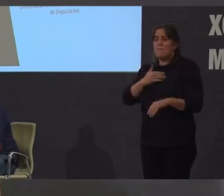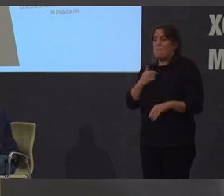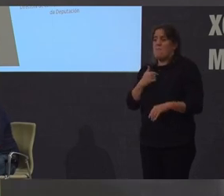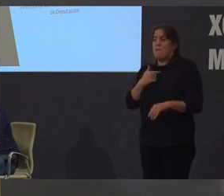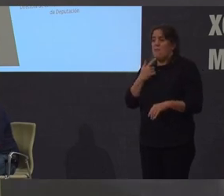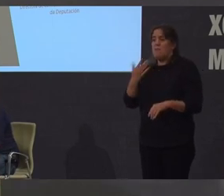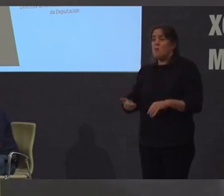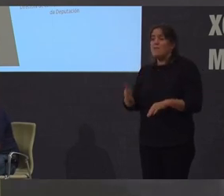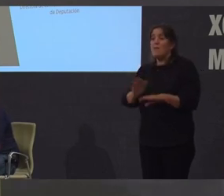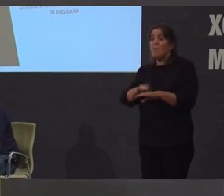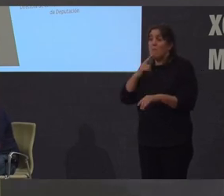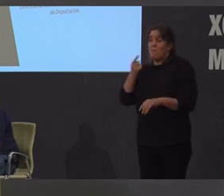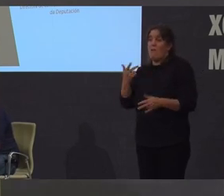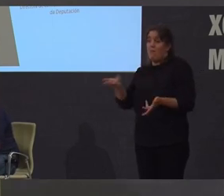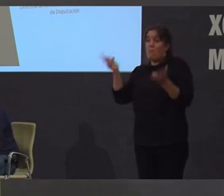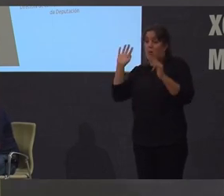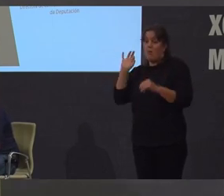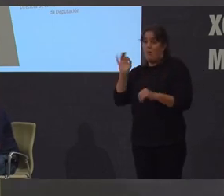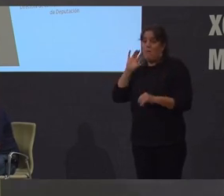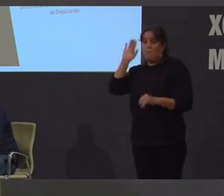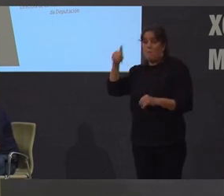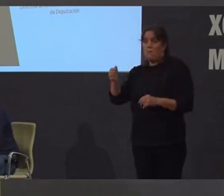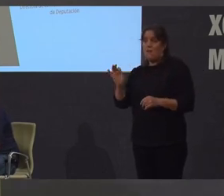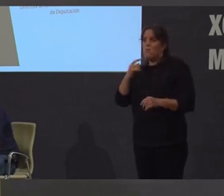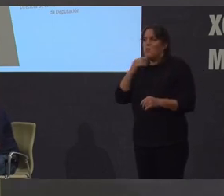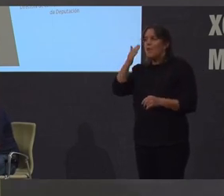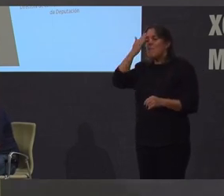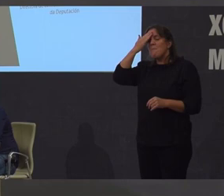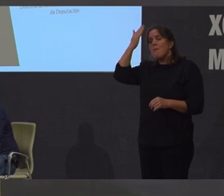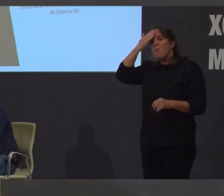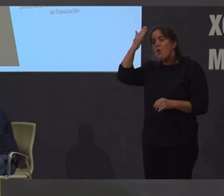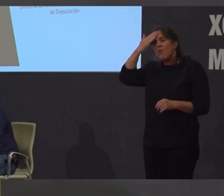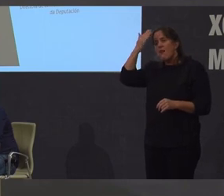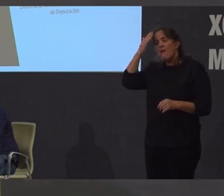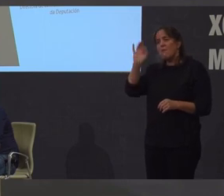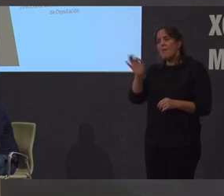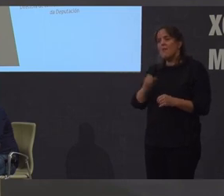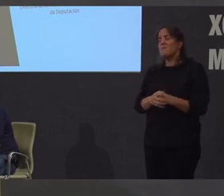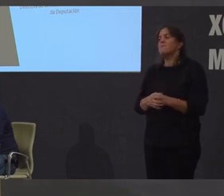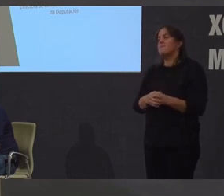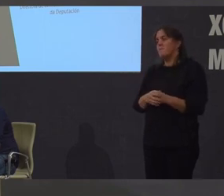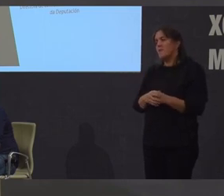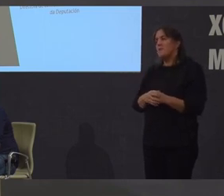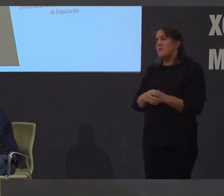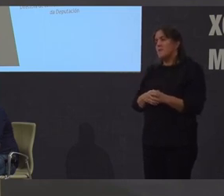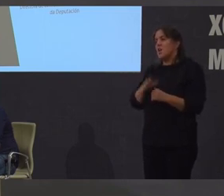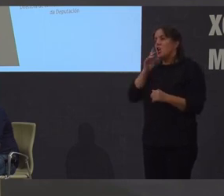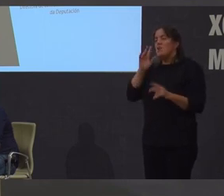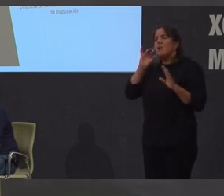es importante para la democracia como es la memoria y que yo intenté